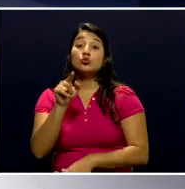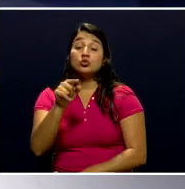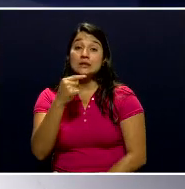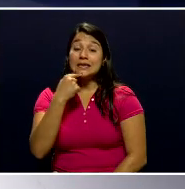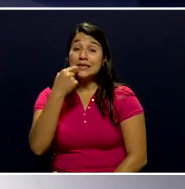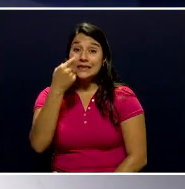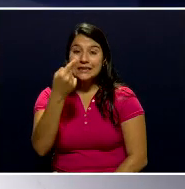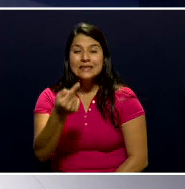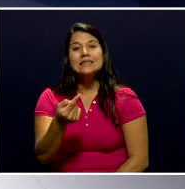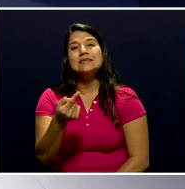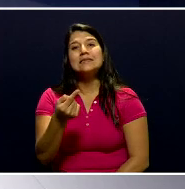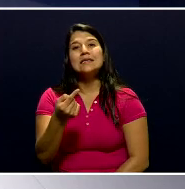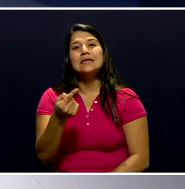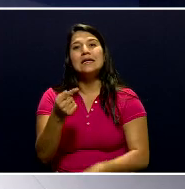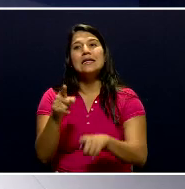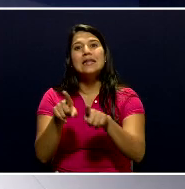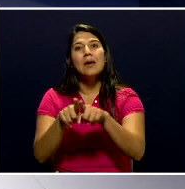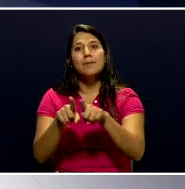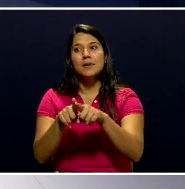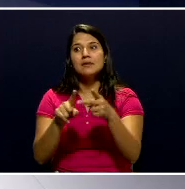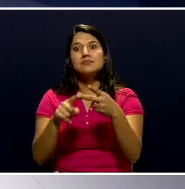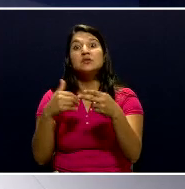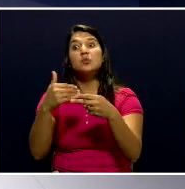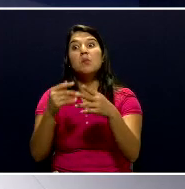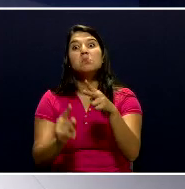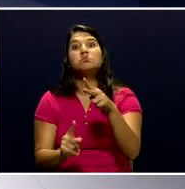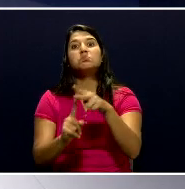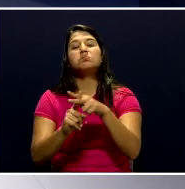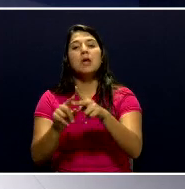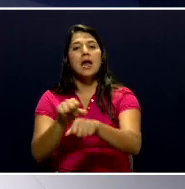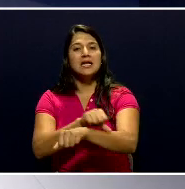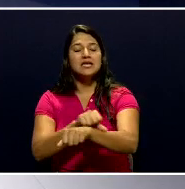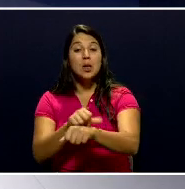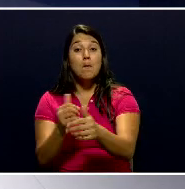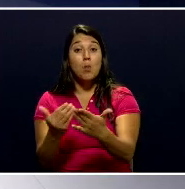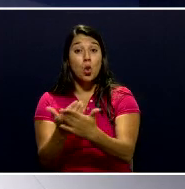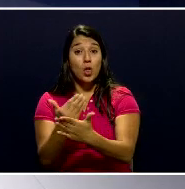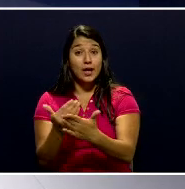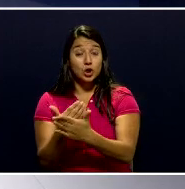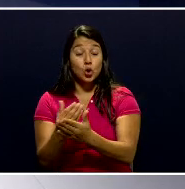una impronta de movimiento moderno importante que